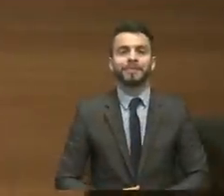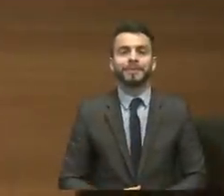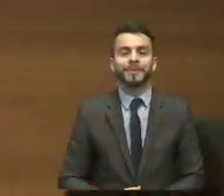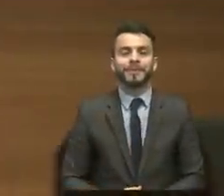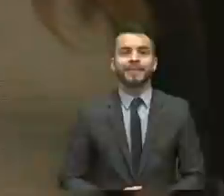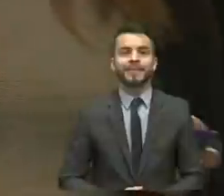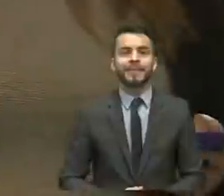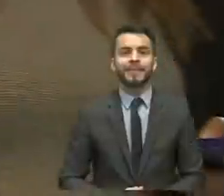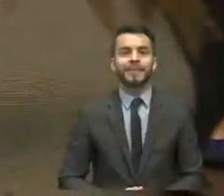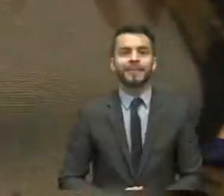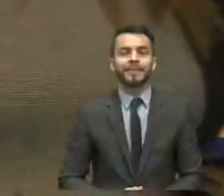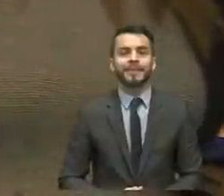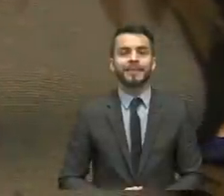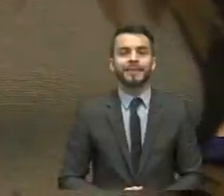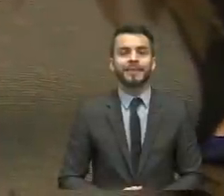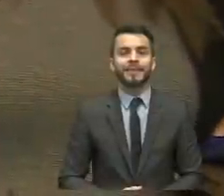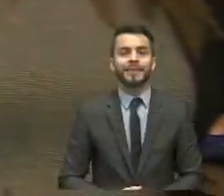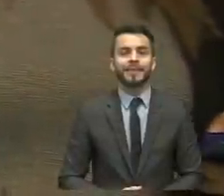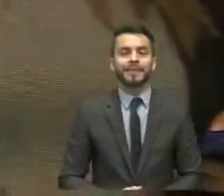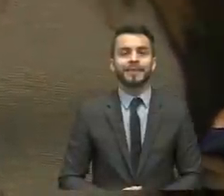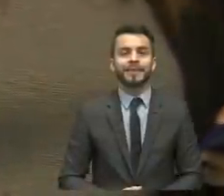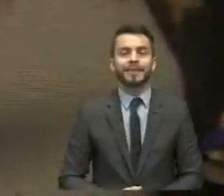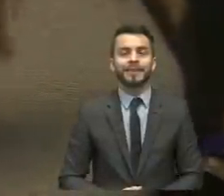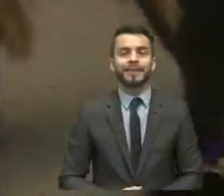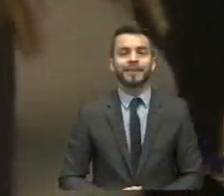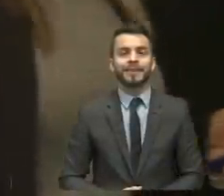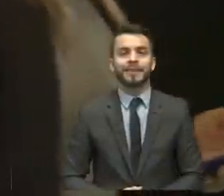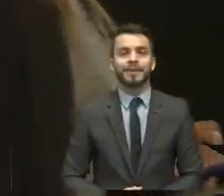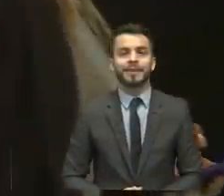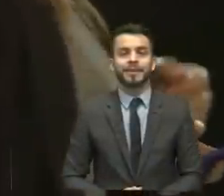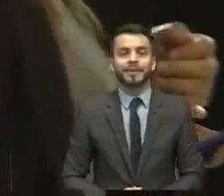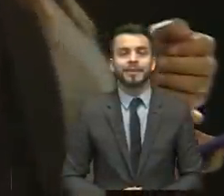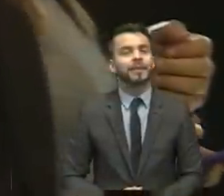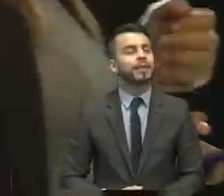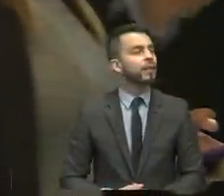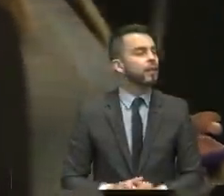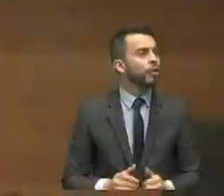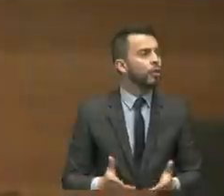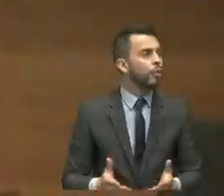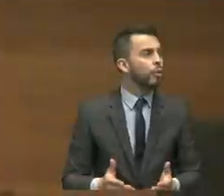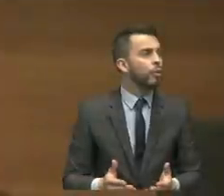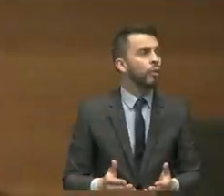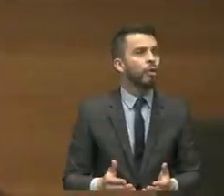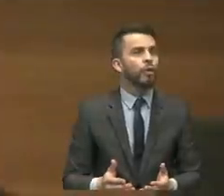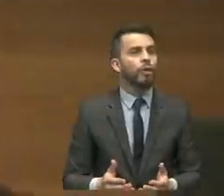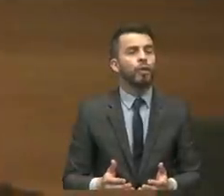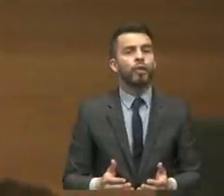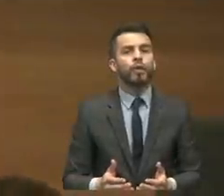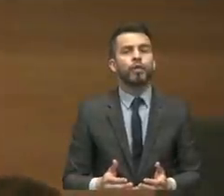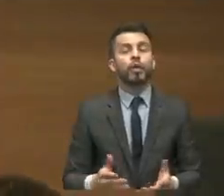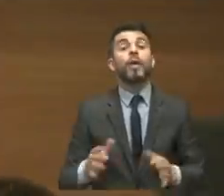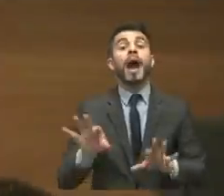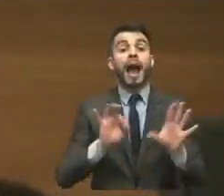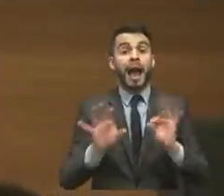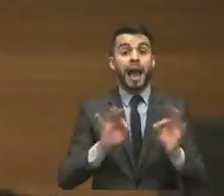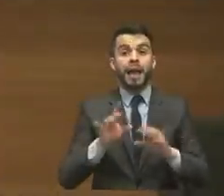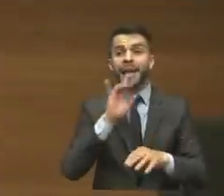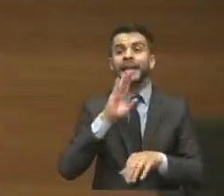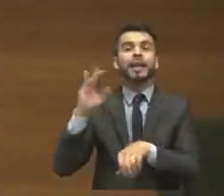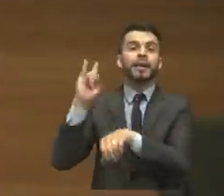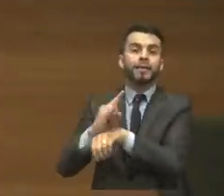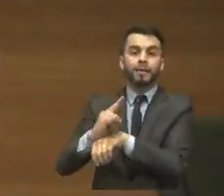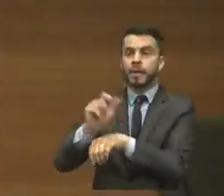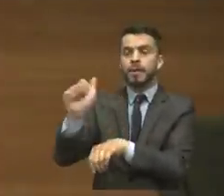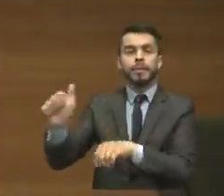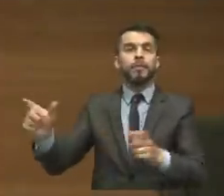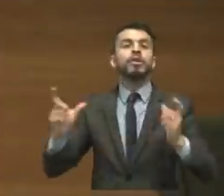¿Y cómo se blindará también todo este proceso, alcaldesa? ¿Cómo sé qué? Pues está perfectamente vigilado por la ciudadanía.